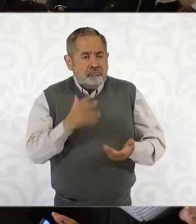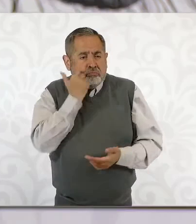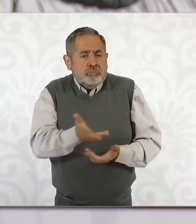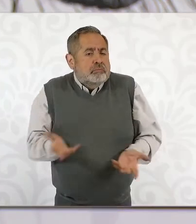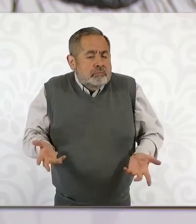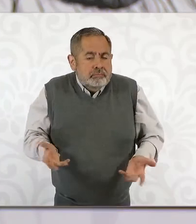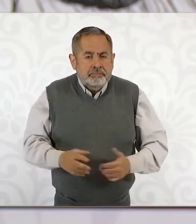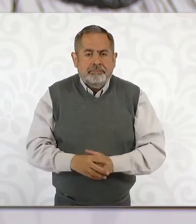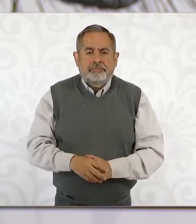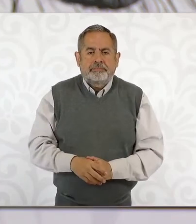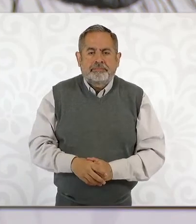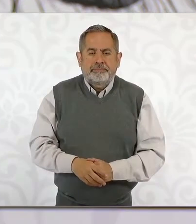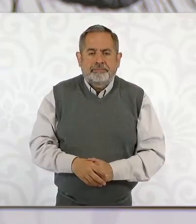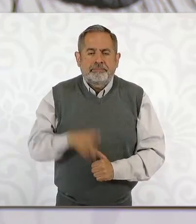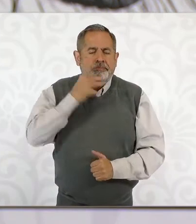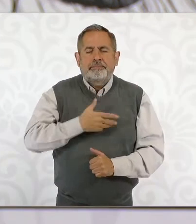Esta vez politiquería, pues,